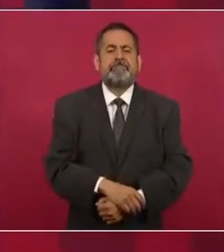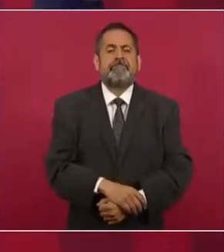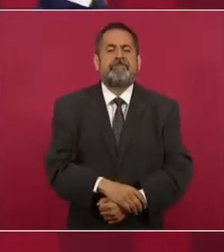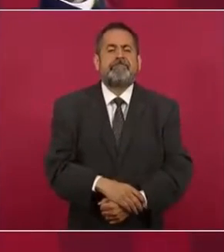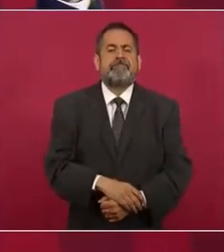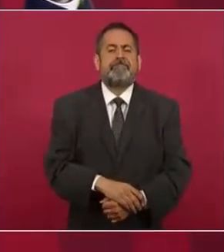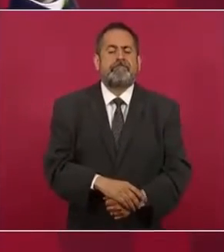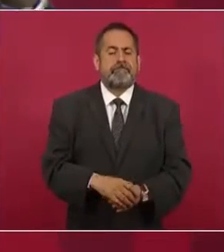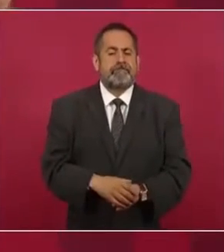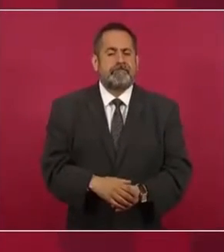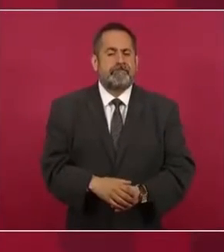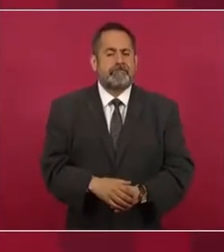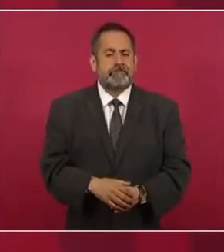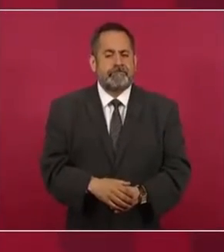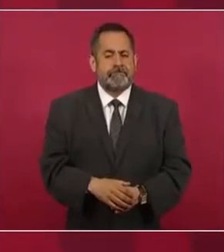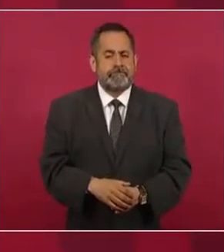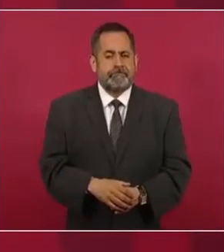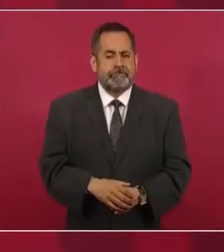Ahora